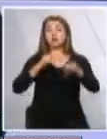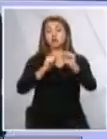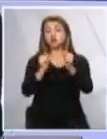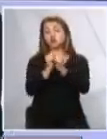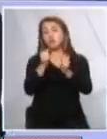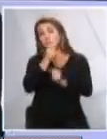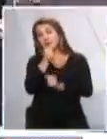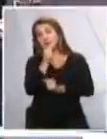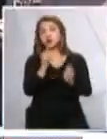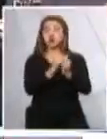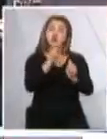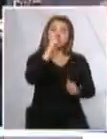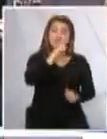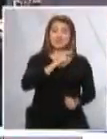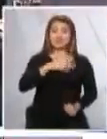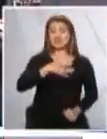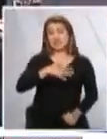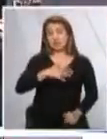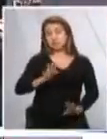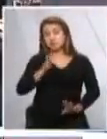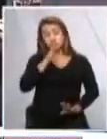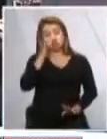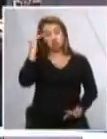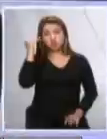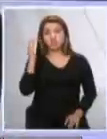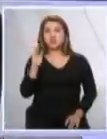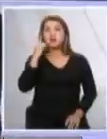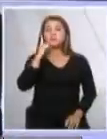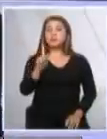sin querer, no lo sé. Creo que